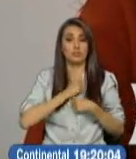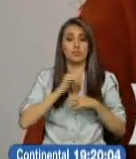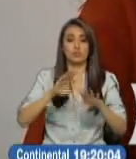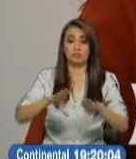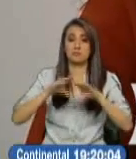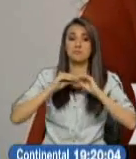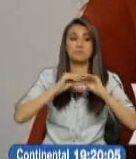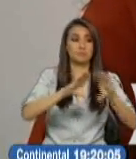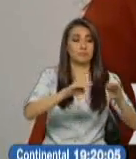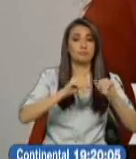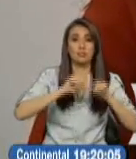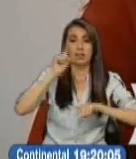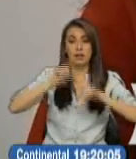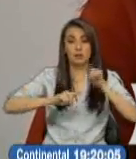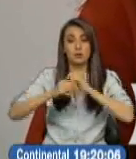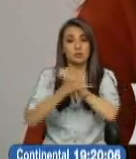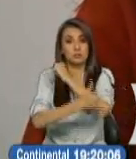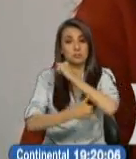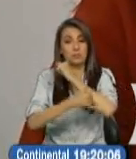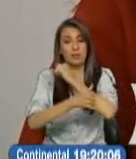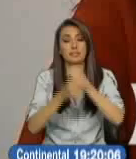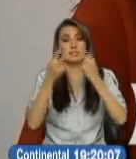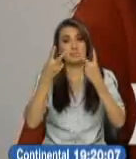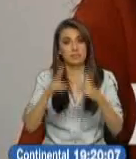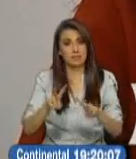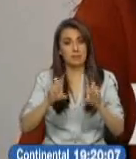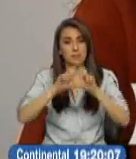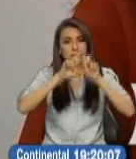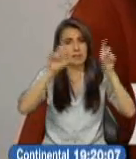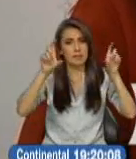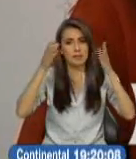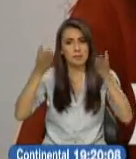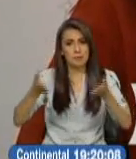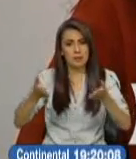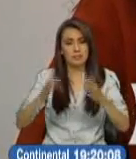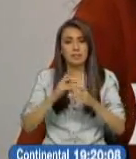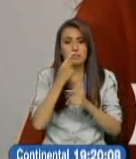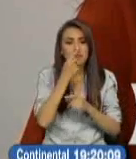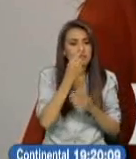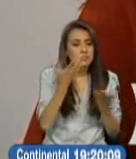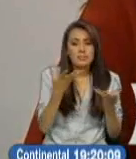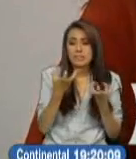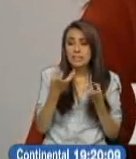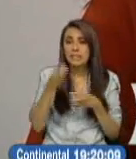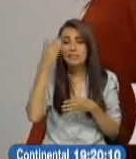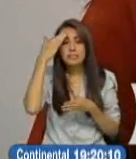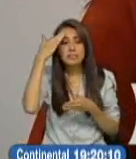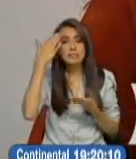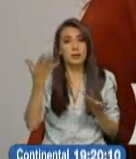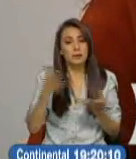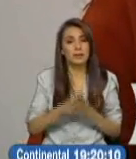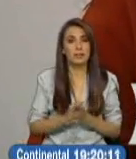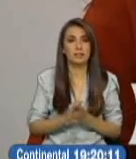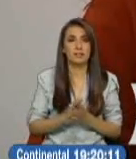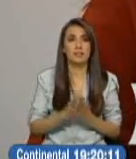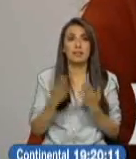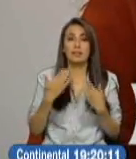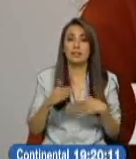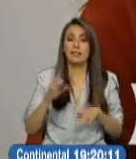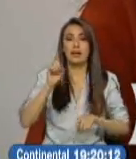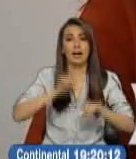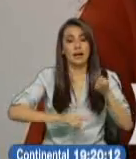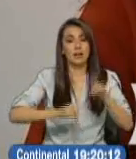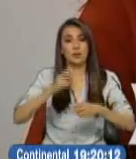acogida de algunos clientes y sobre todo empresarios que les interesa el producto, de lo cual hemos tenido ya